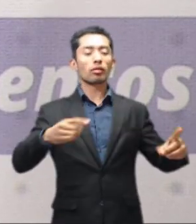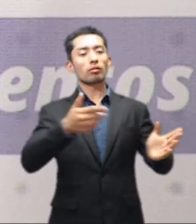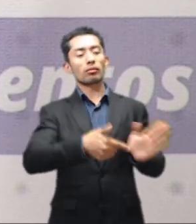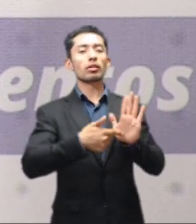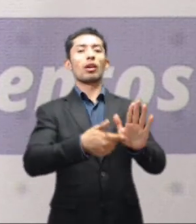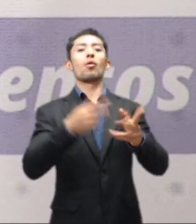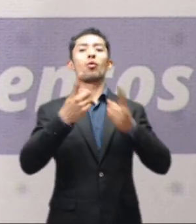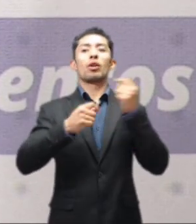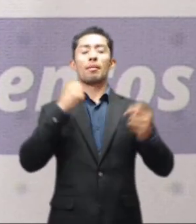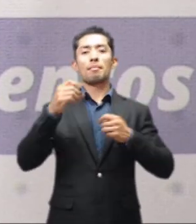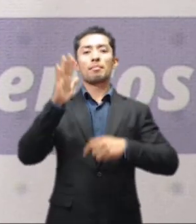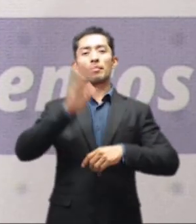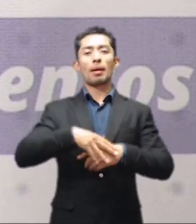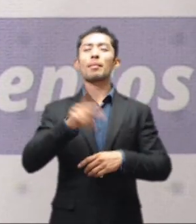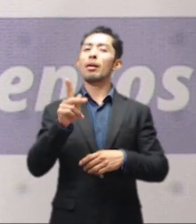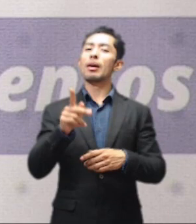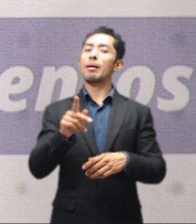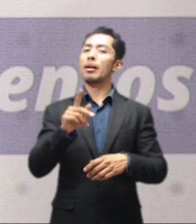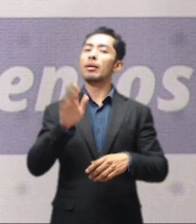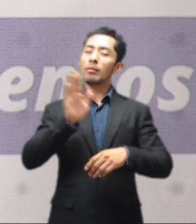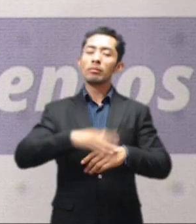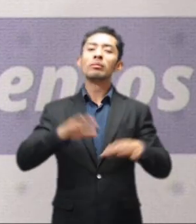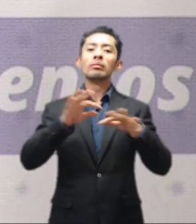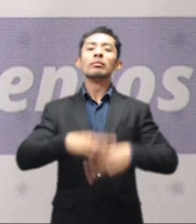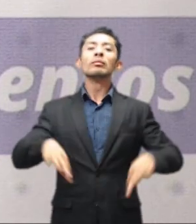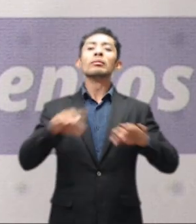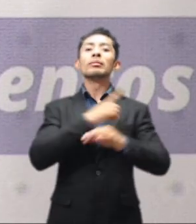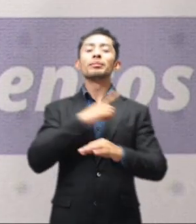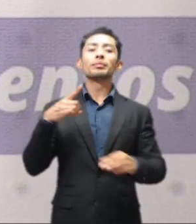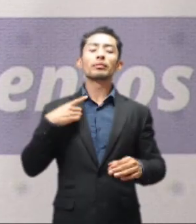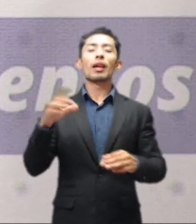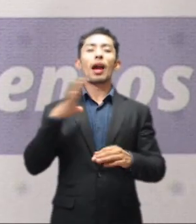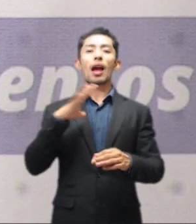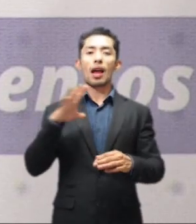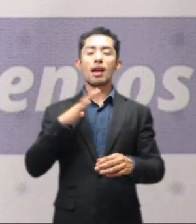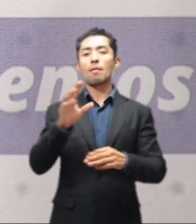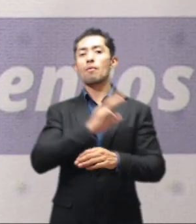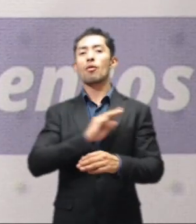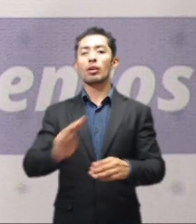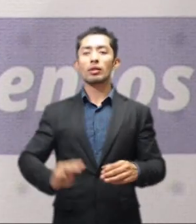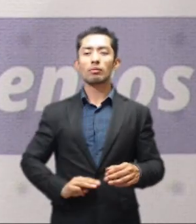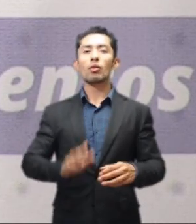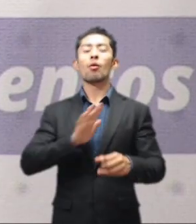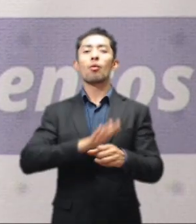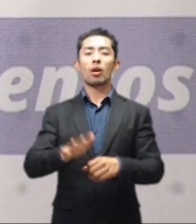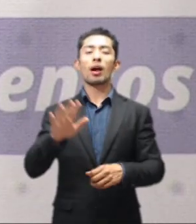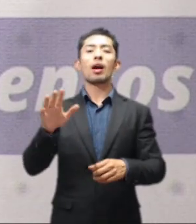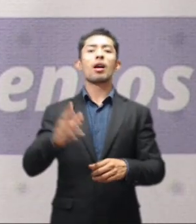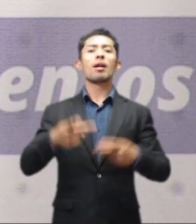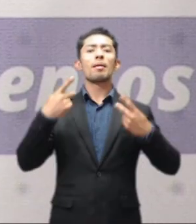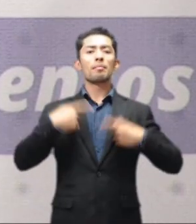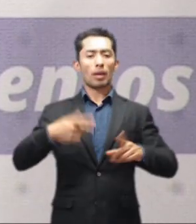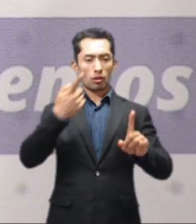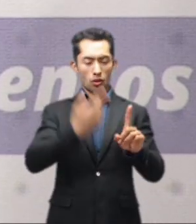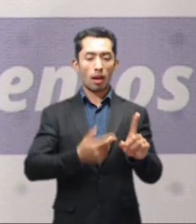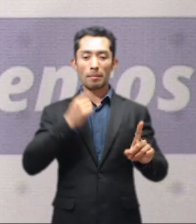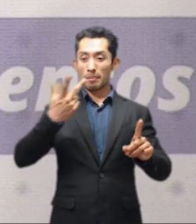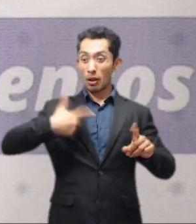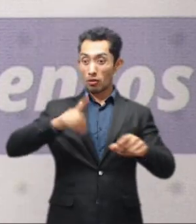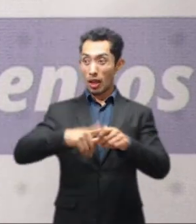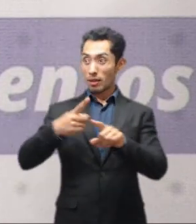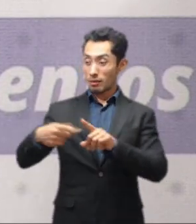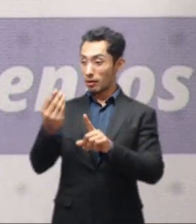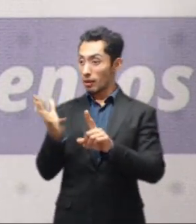cuestión turística pero sobre todo Tendremos que darle un municipio a un municipio una persona y un personal que esté